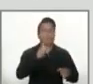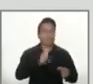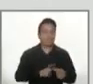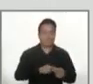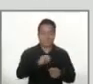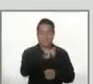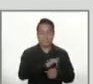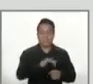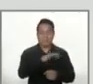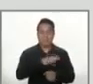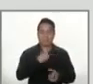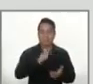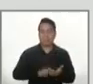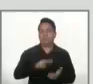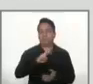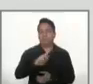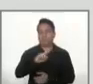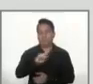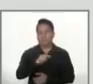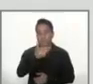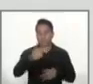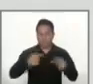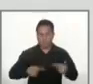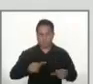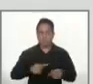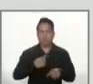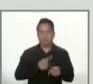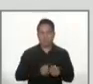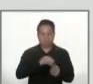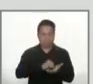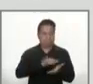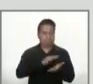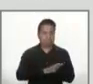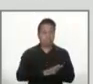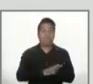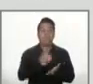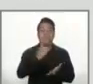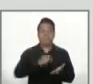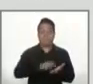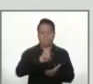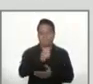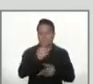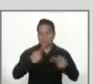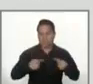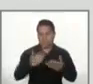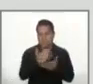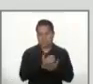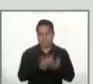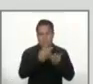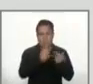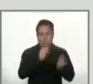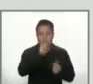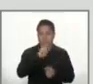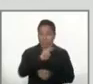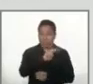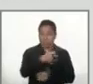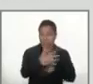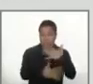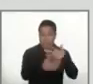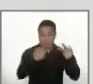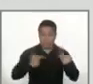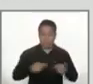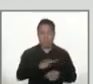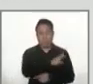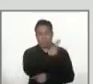2, Istmo, 1.277 casos confirmados, 1.021 recuperados y 215